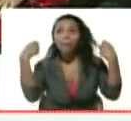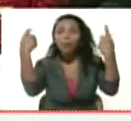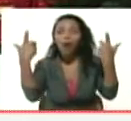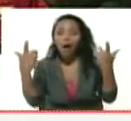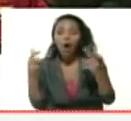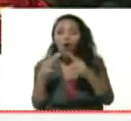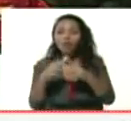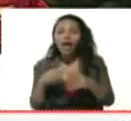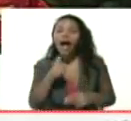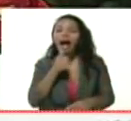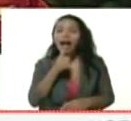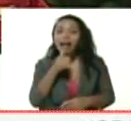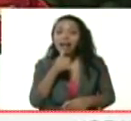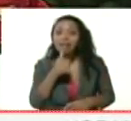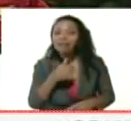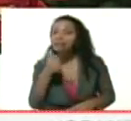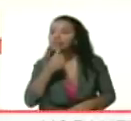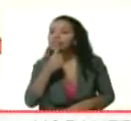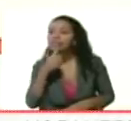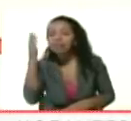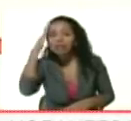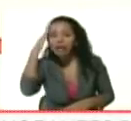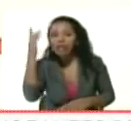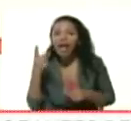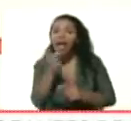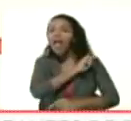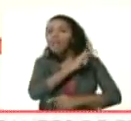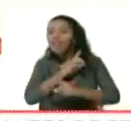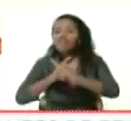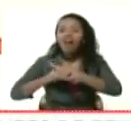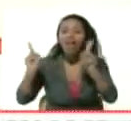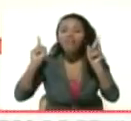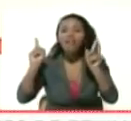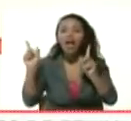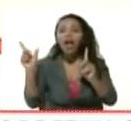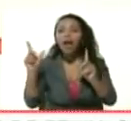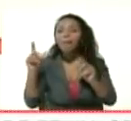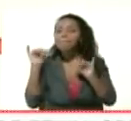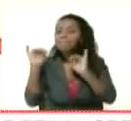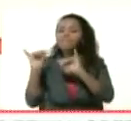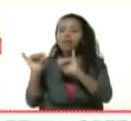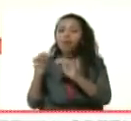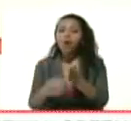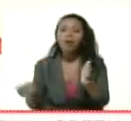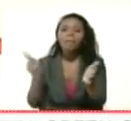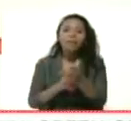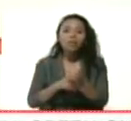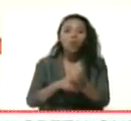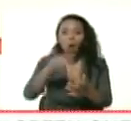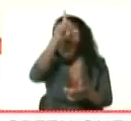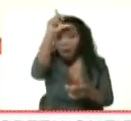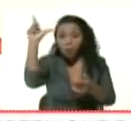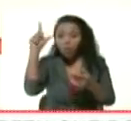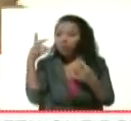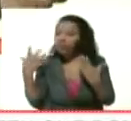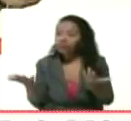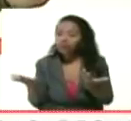Voluntad Popular, ¿alguien sabe de un jefe distinto que no sea Leopoldo López?